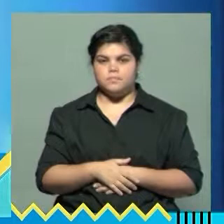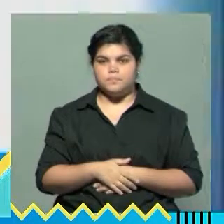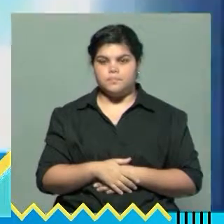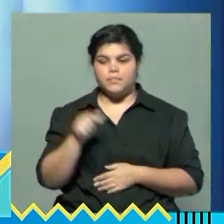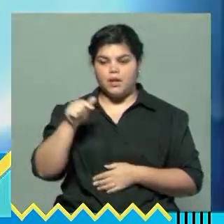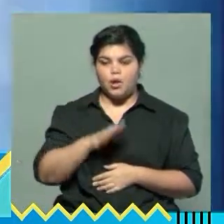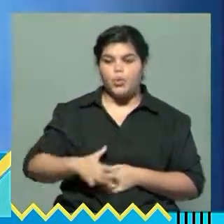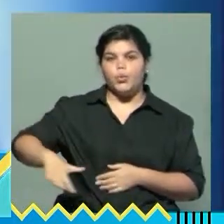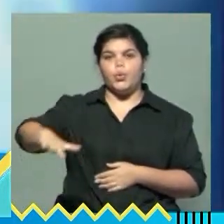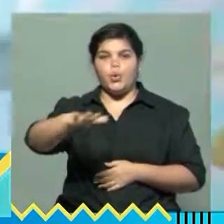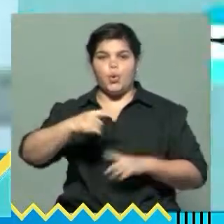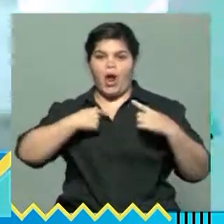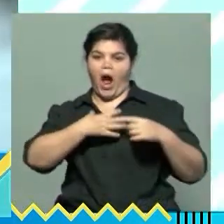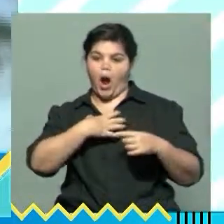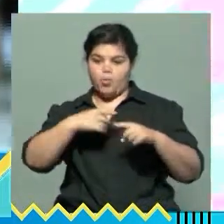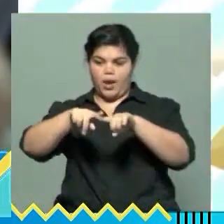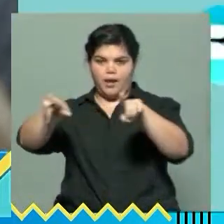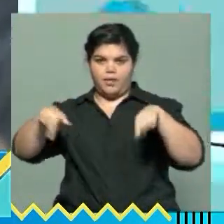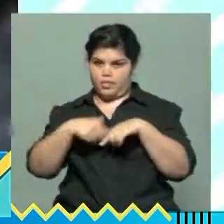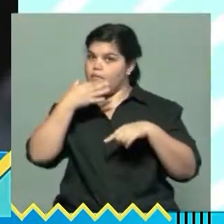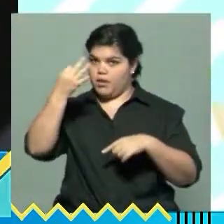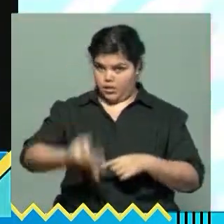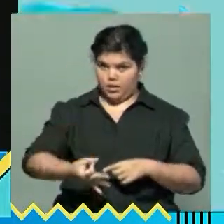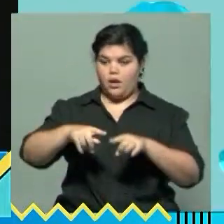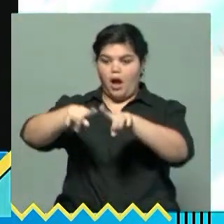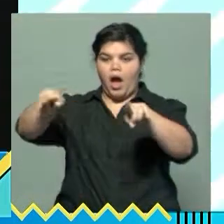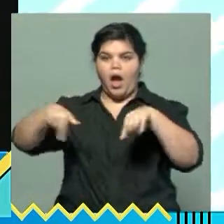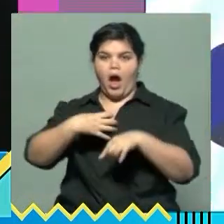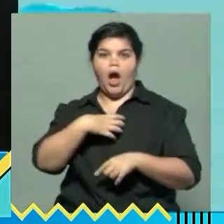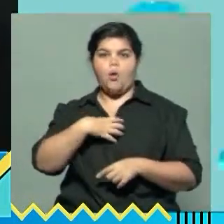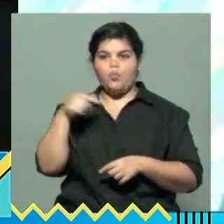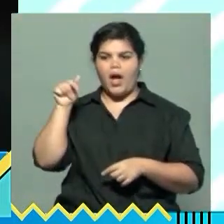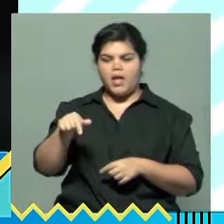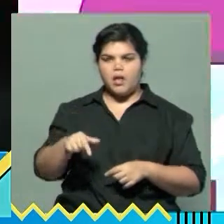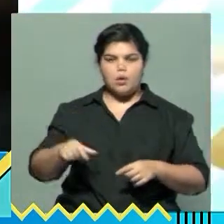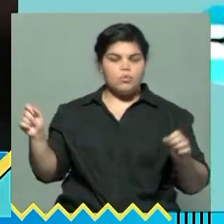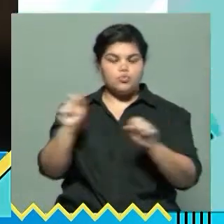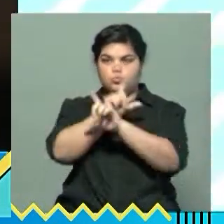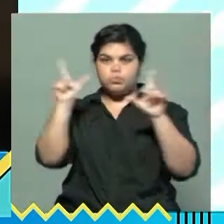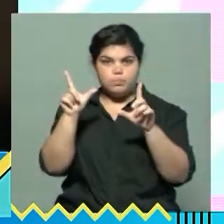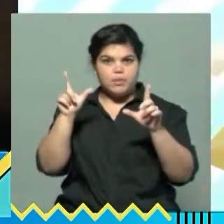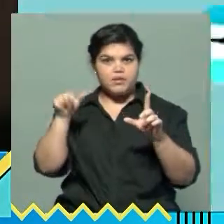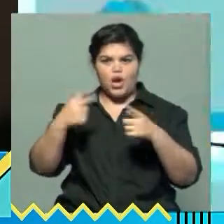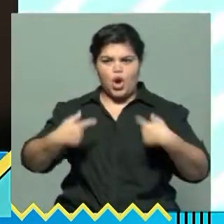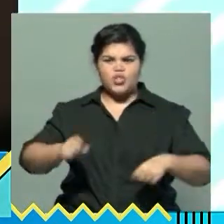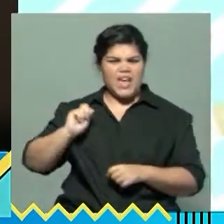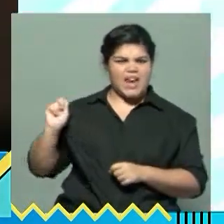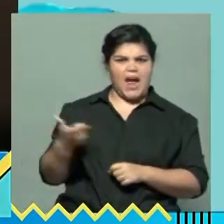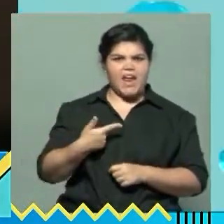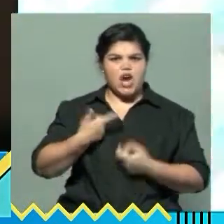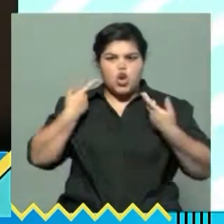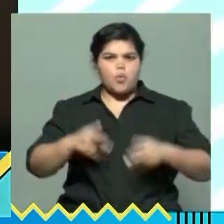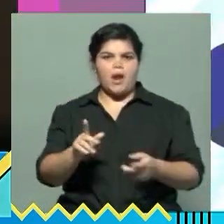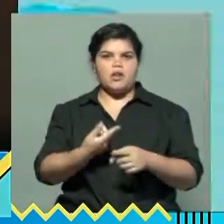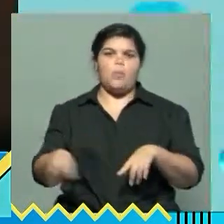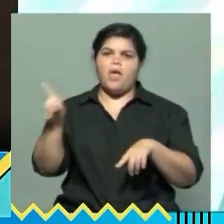un entorno áulico, real, natural, se introduce un elemento disruptivo, algo que no forma parte de la rutina de las